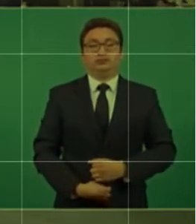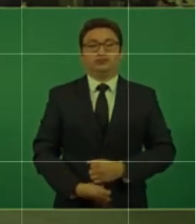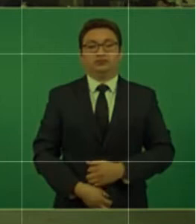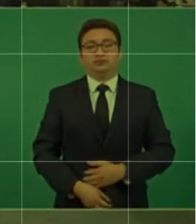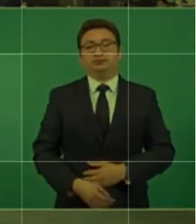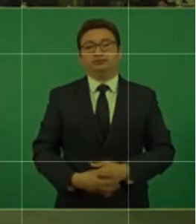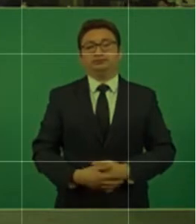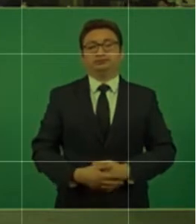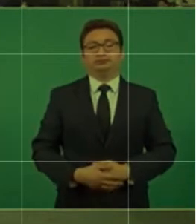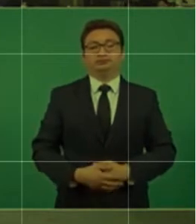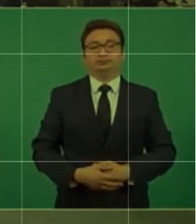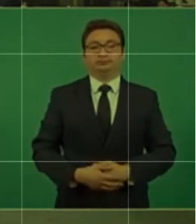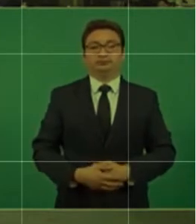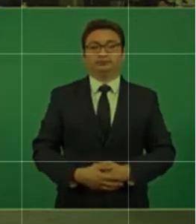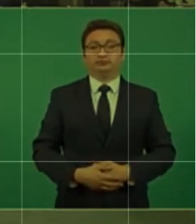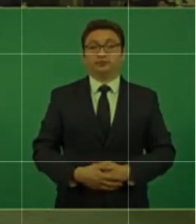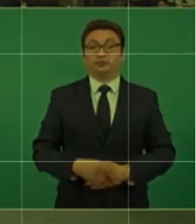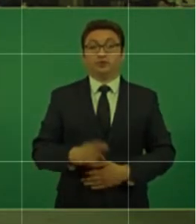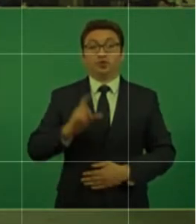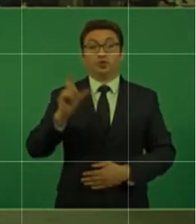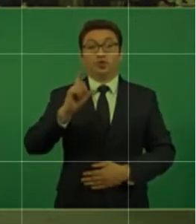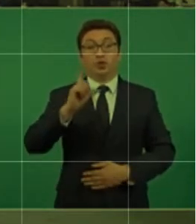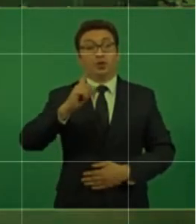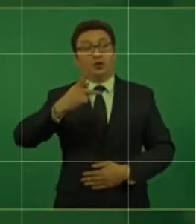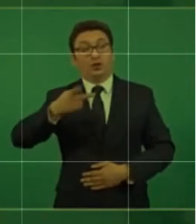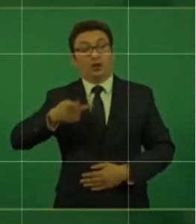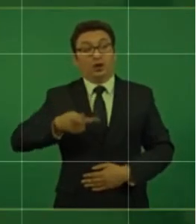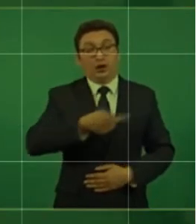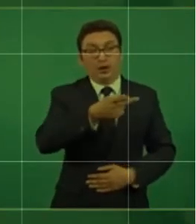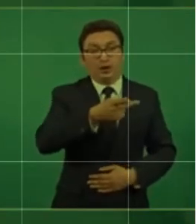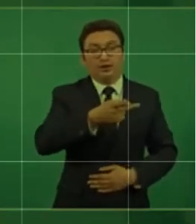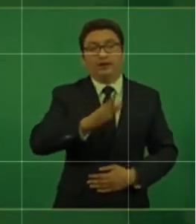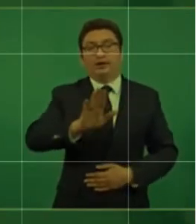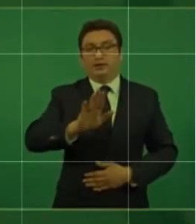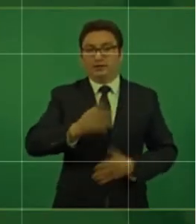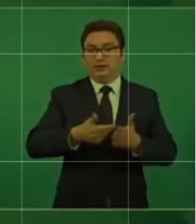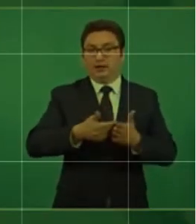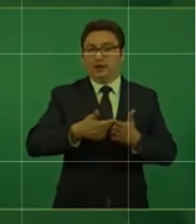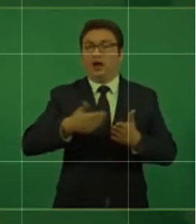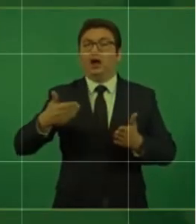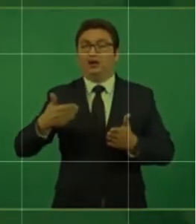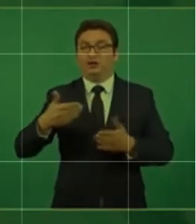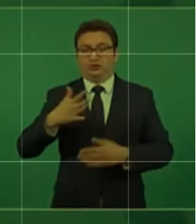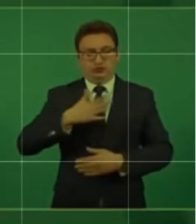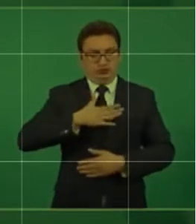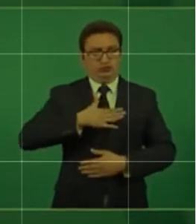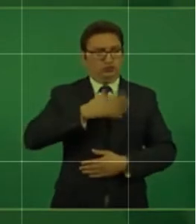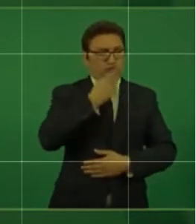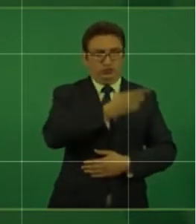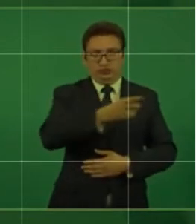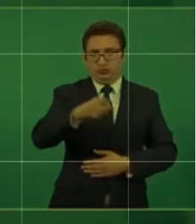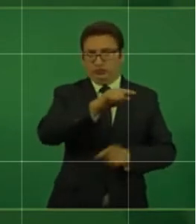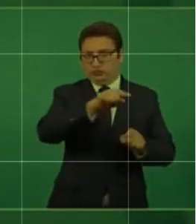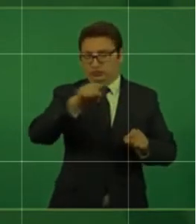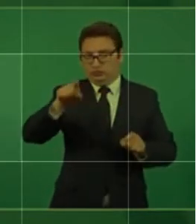antes de formular una pregunta, y lo digo de manera respetuosa,